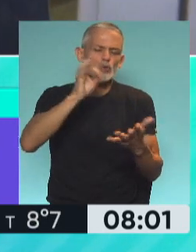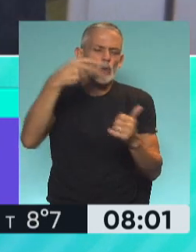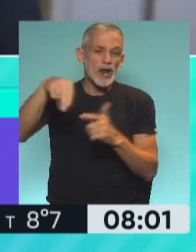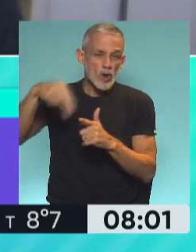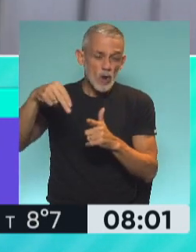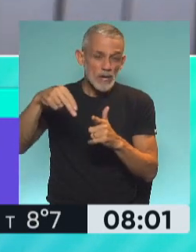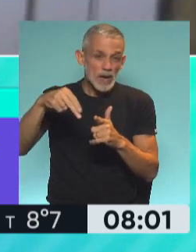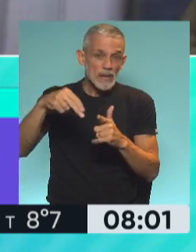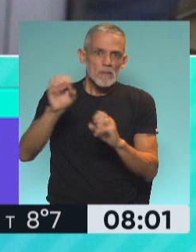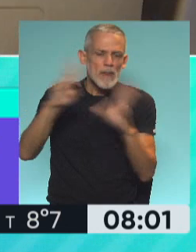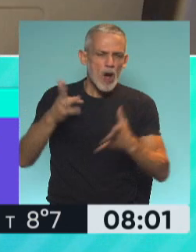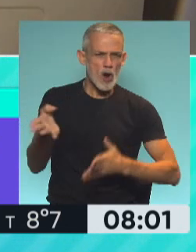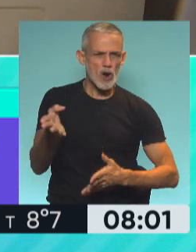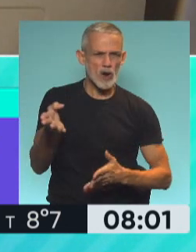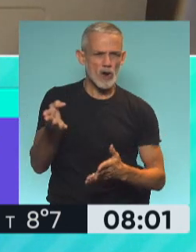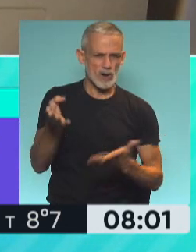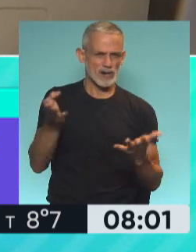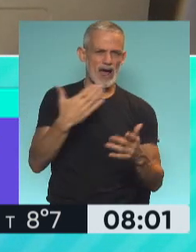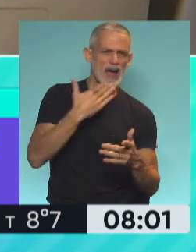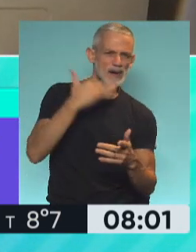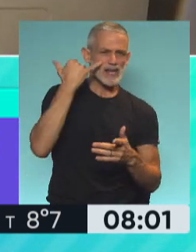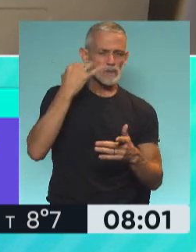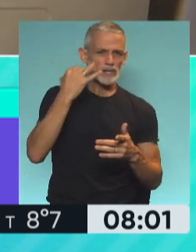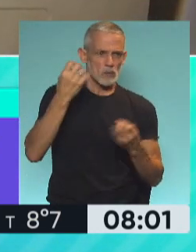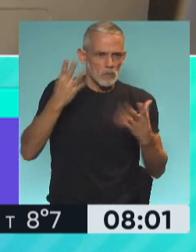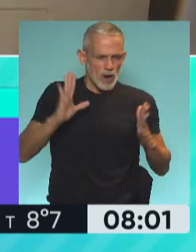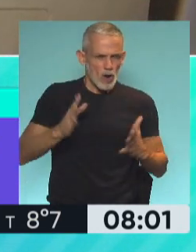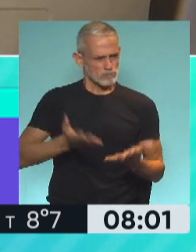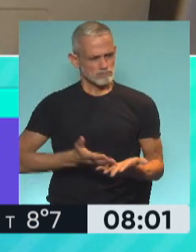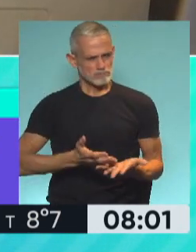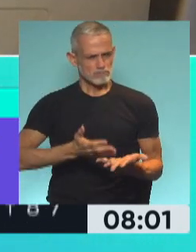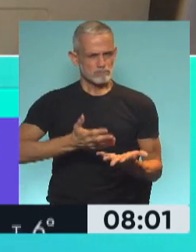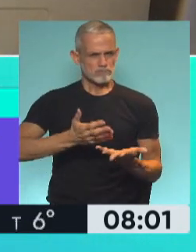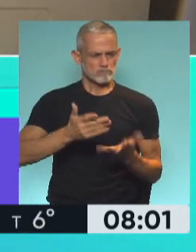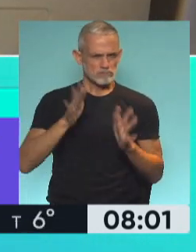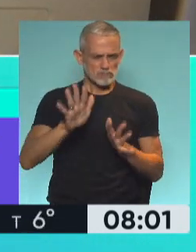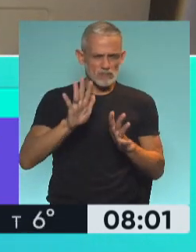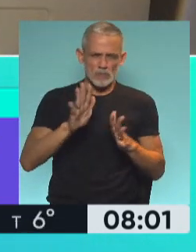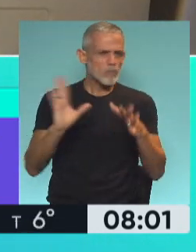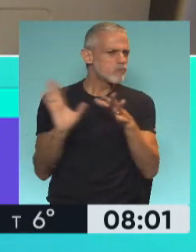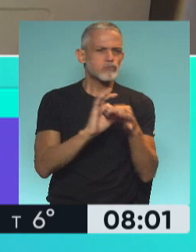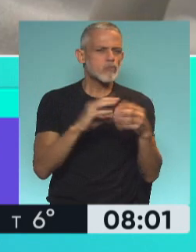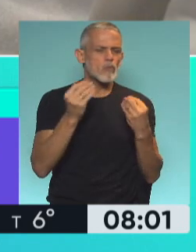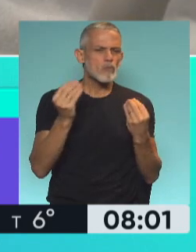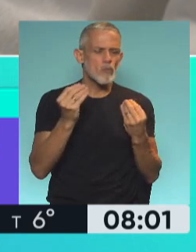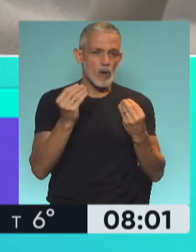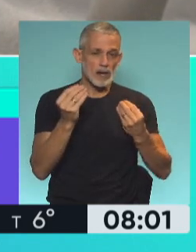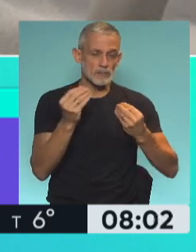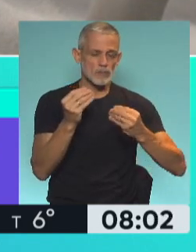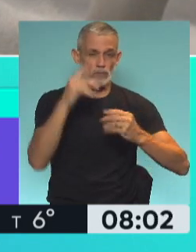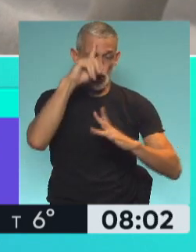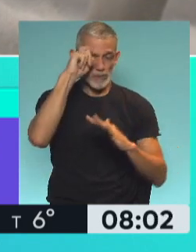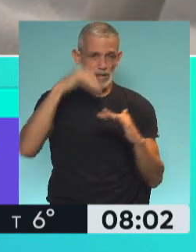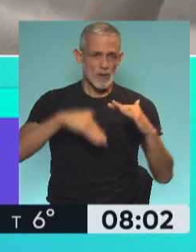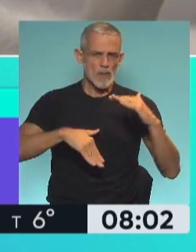noviembre, le iba mucho peor que en abril o mayo. Y esto estuvo claramente vinculada a la atención del Claro, sistema.